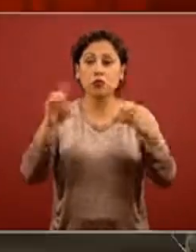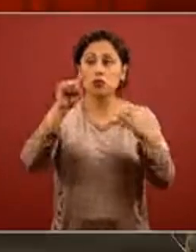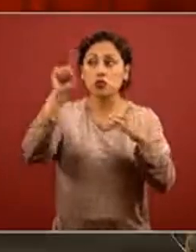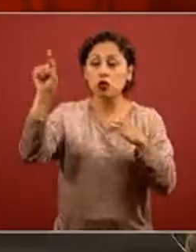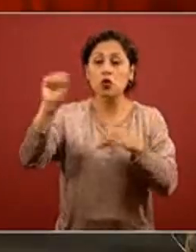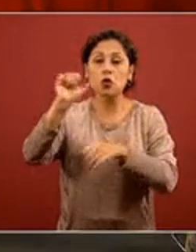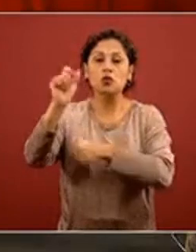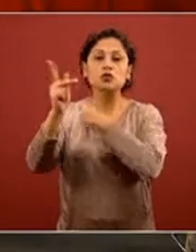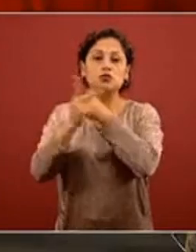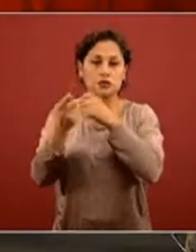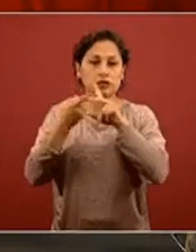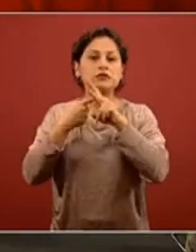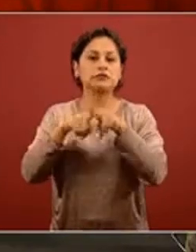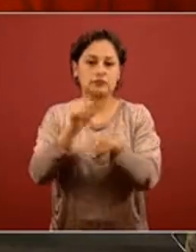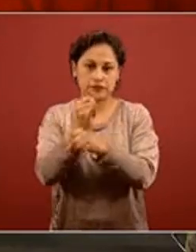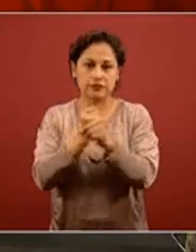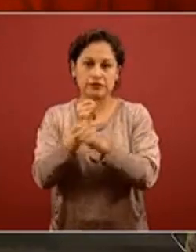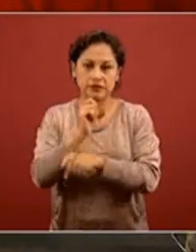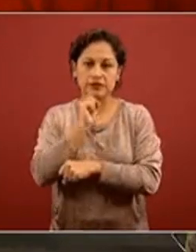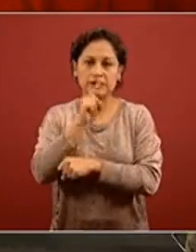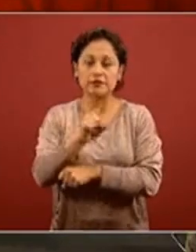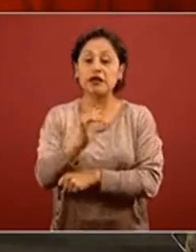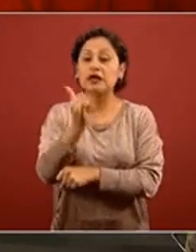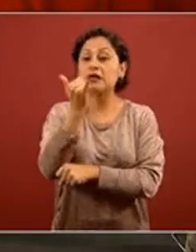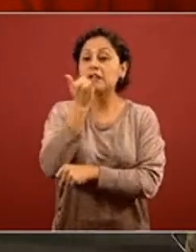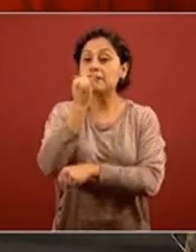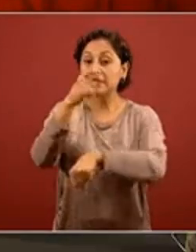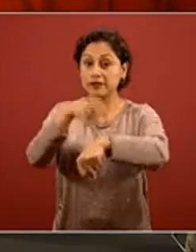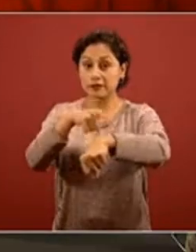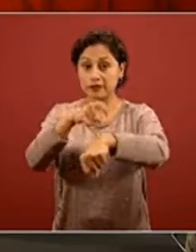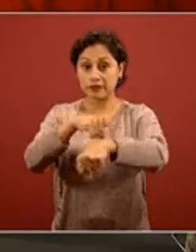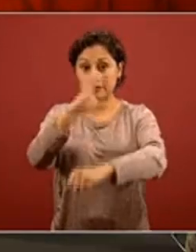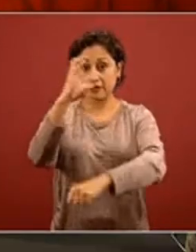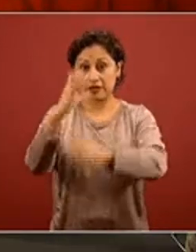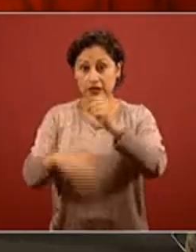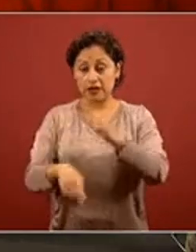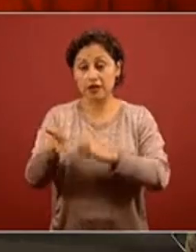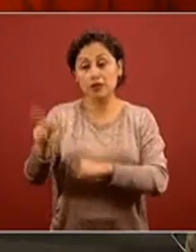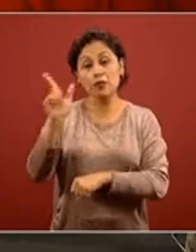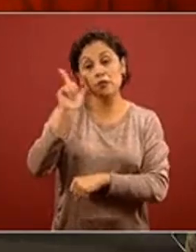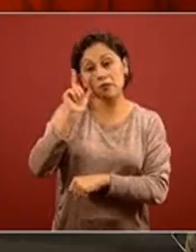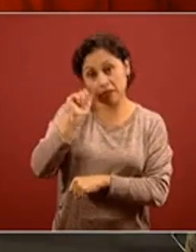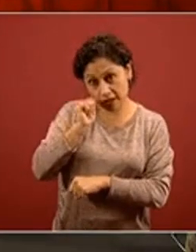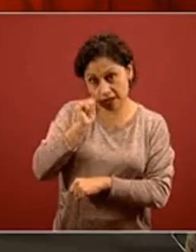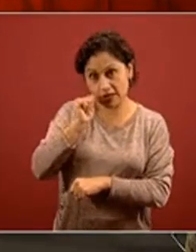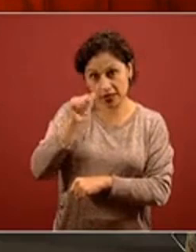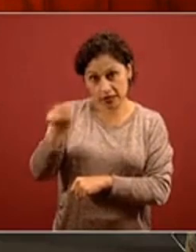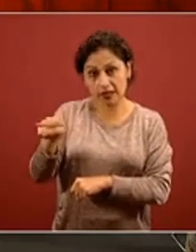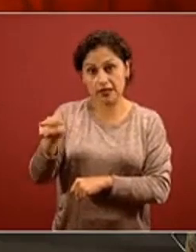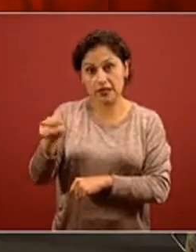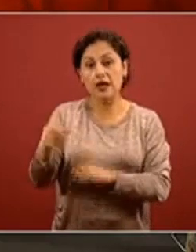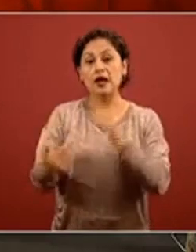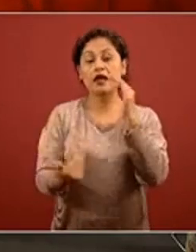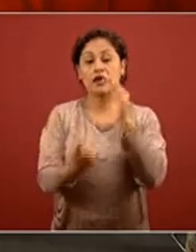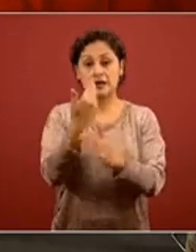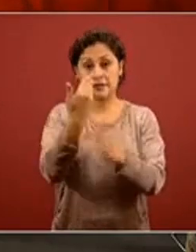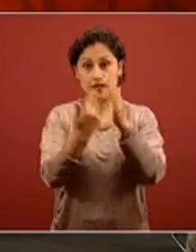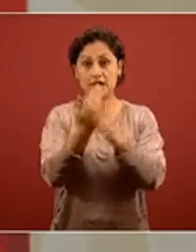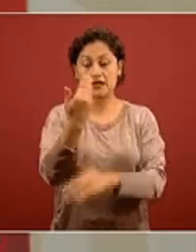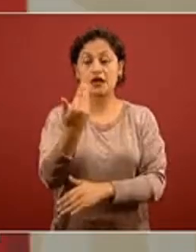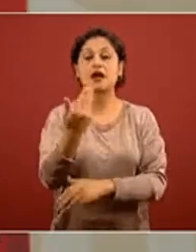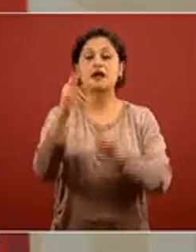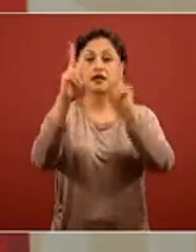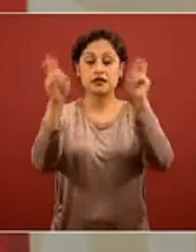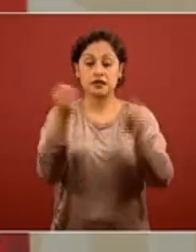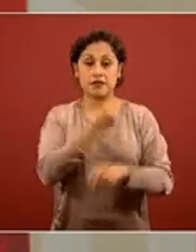respecto. Lo voy a tener que dejar pendiente porque me avisan que se acabó el tiempo y mañana continuamos en la mañana con el pulso de la salud y en la tarde